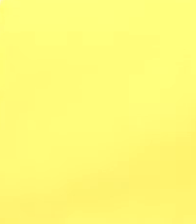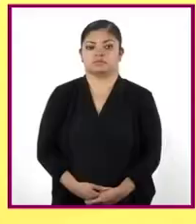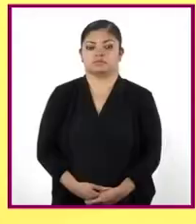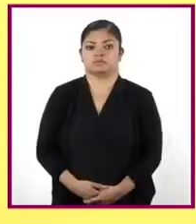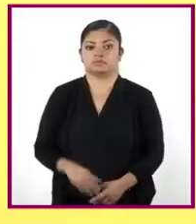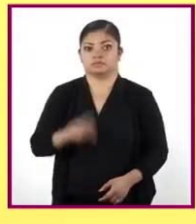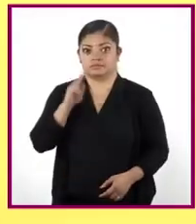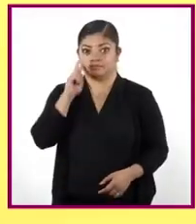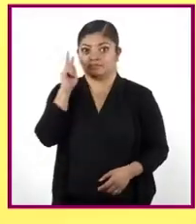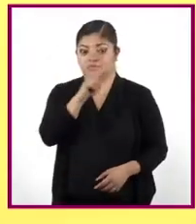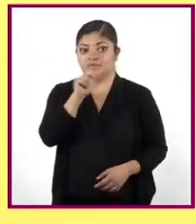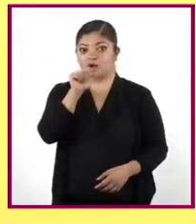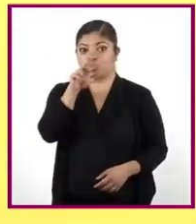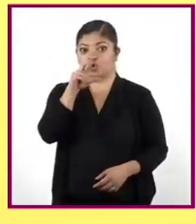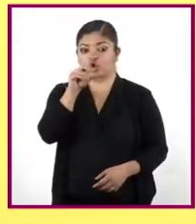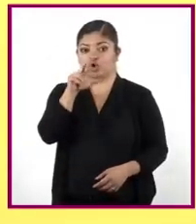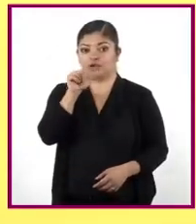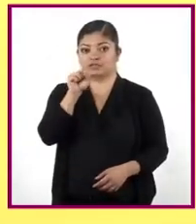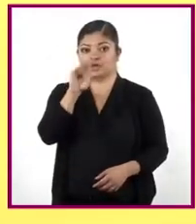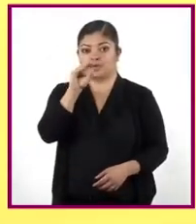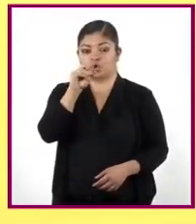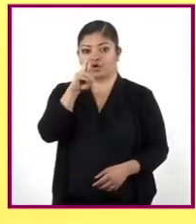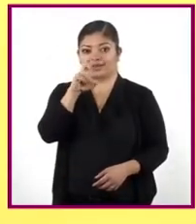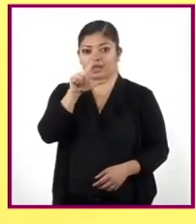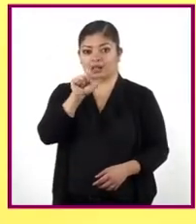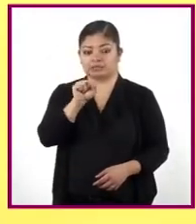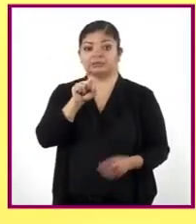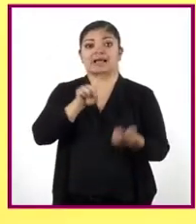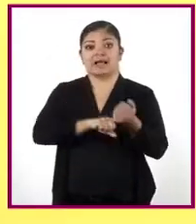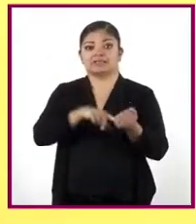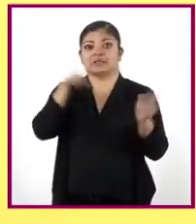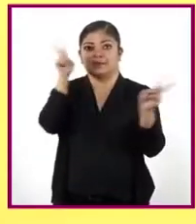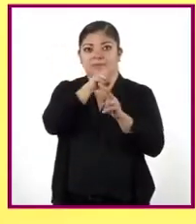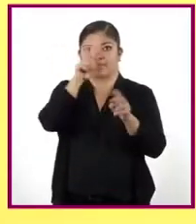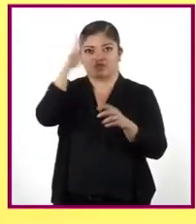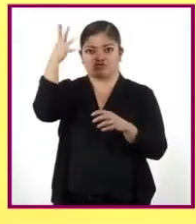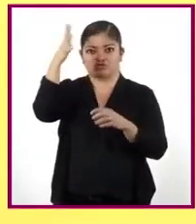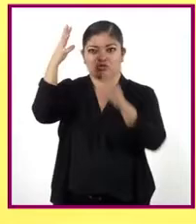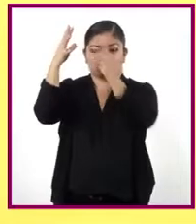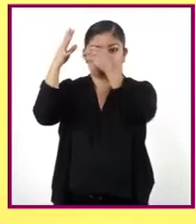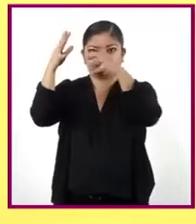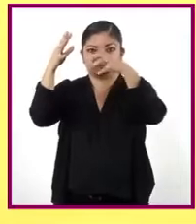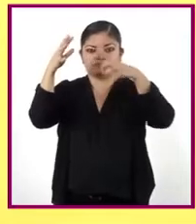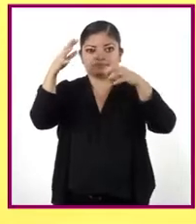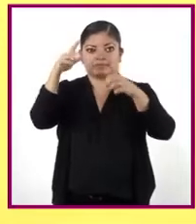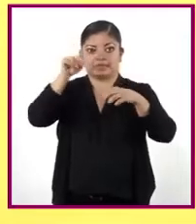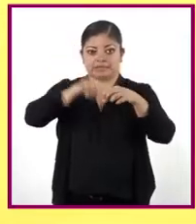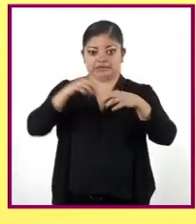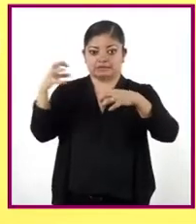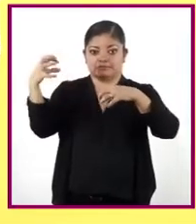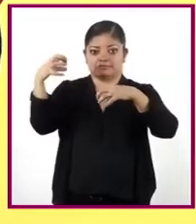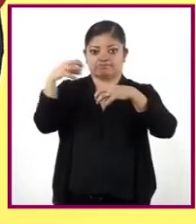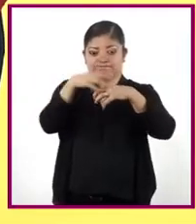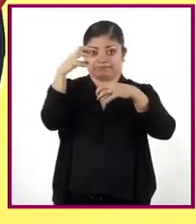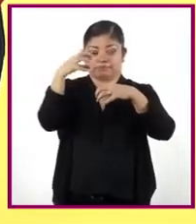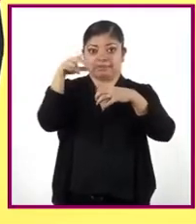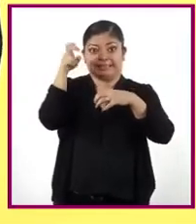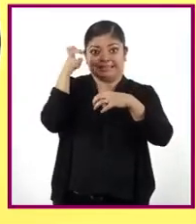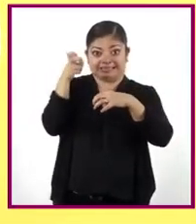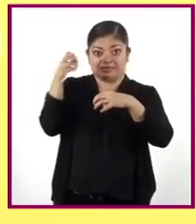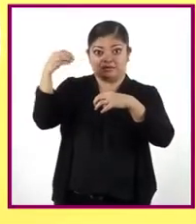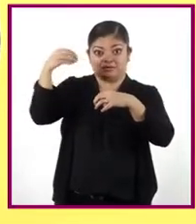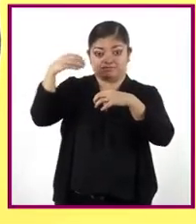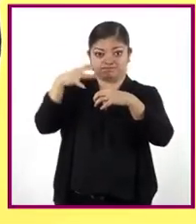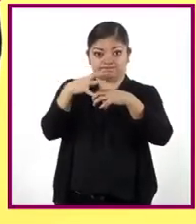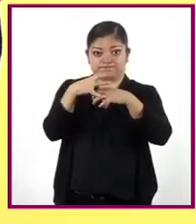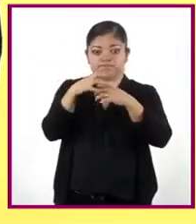Las auroras boreales se producen cuando las partículas del viento solar chocan con el campo magnético de la Tierra, Cuando esas partículas